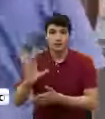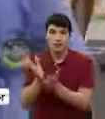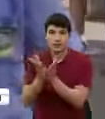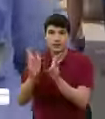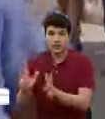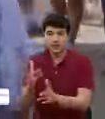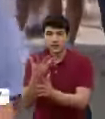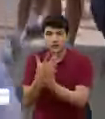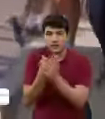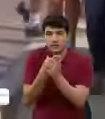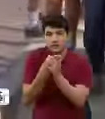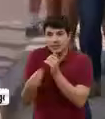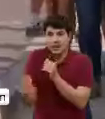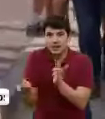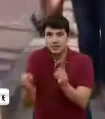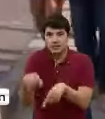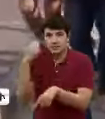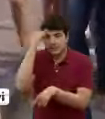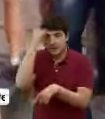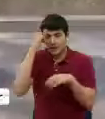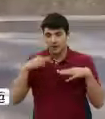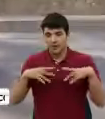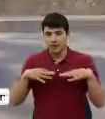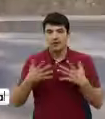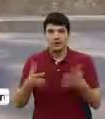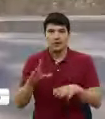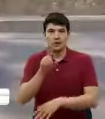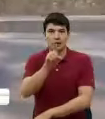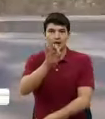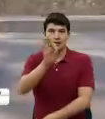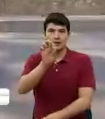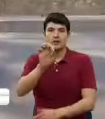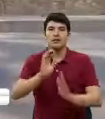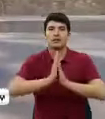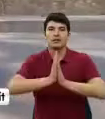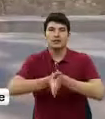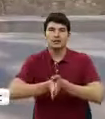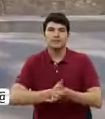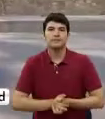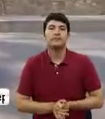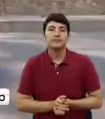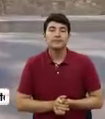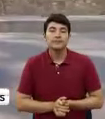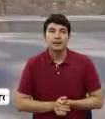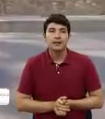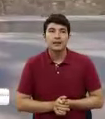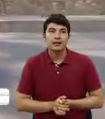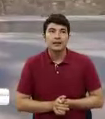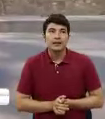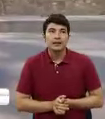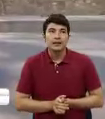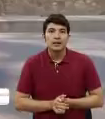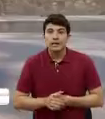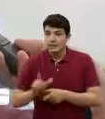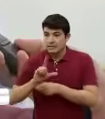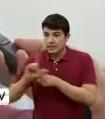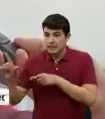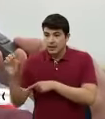saldrían y los docentes a vacaciones el 18 de diciembre. Si no se tuviera en cuenta esa